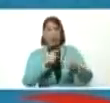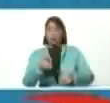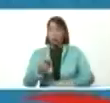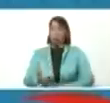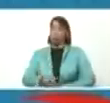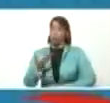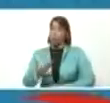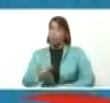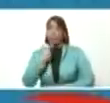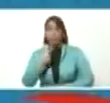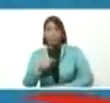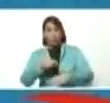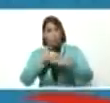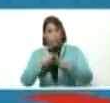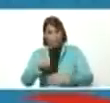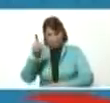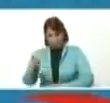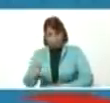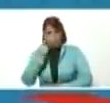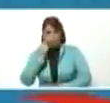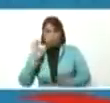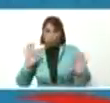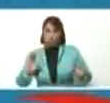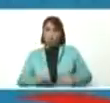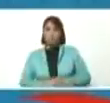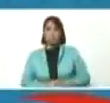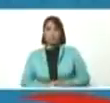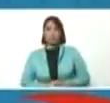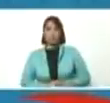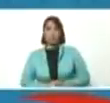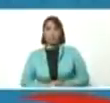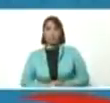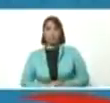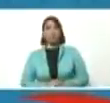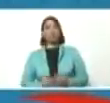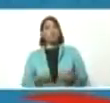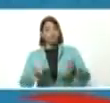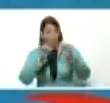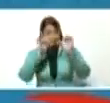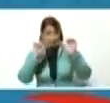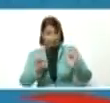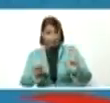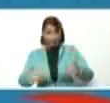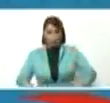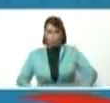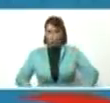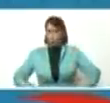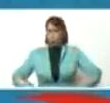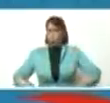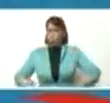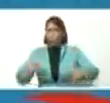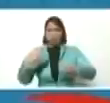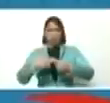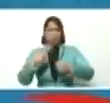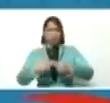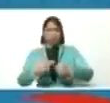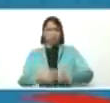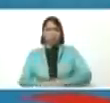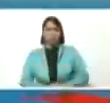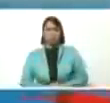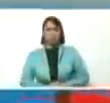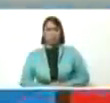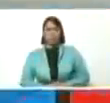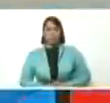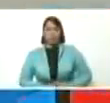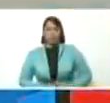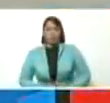está diciendo nuestro ministro. El sistema capitalista petrolero rentista dependiente